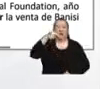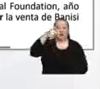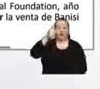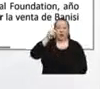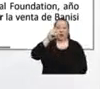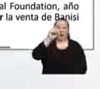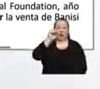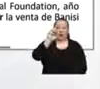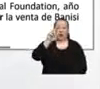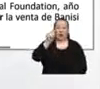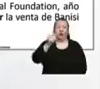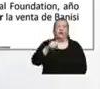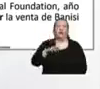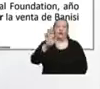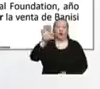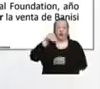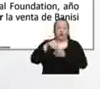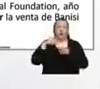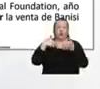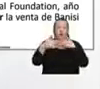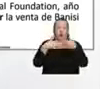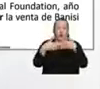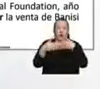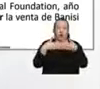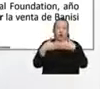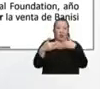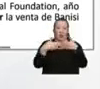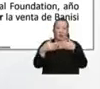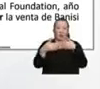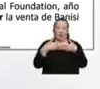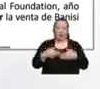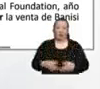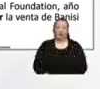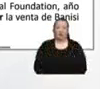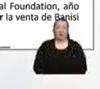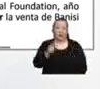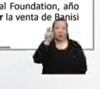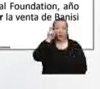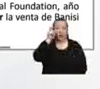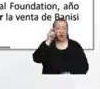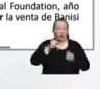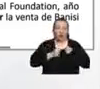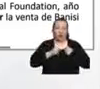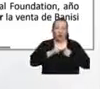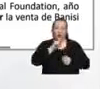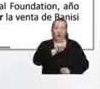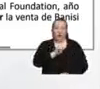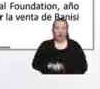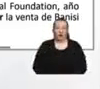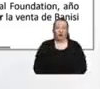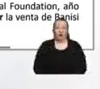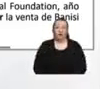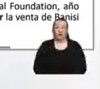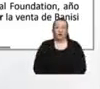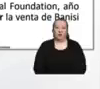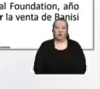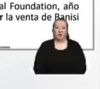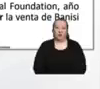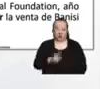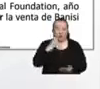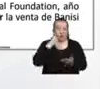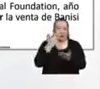pide otro ver si de panamá es el yermo las fuera porque habla líquido de ir por las están las pruebas